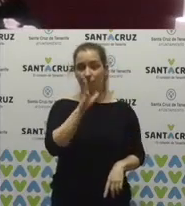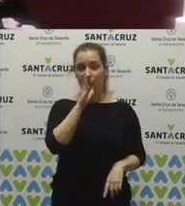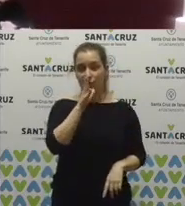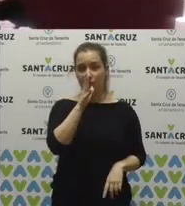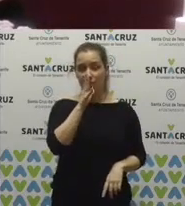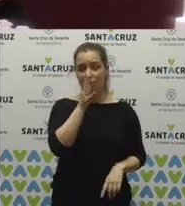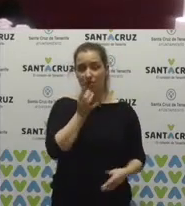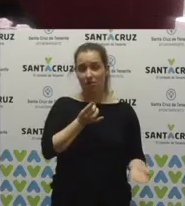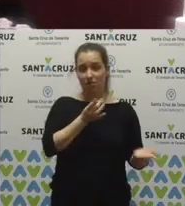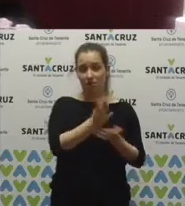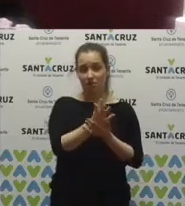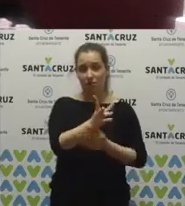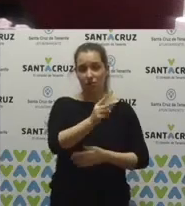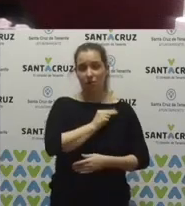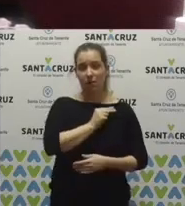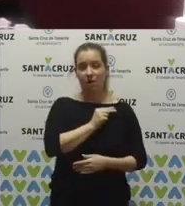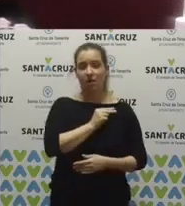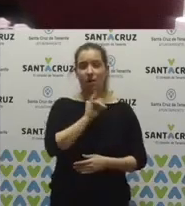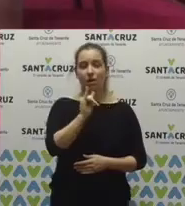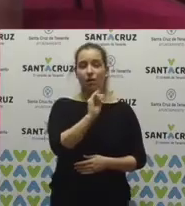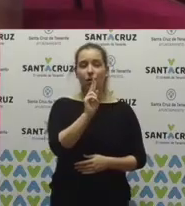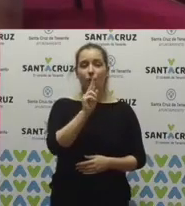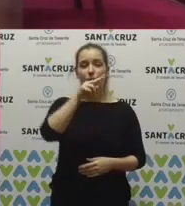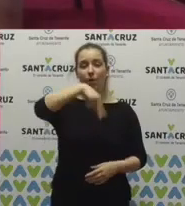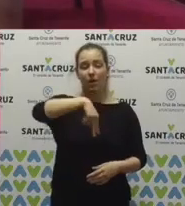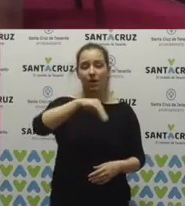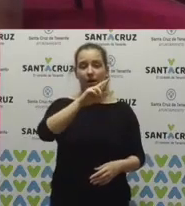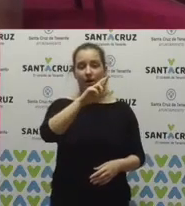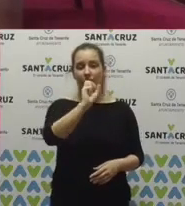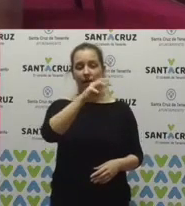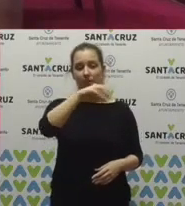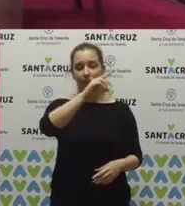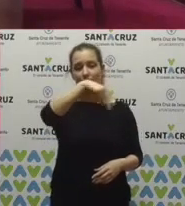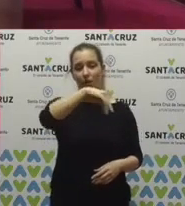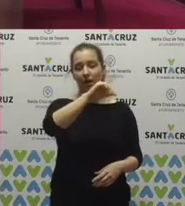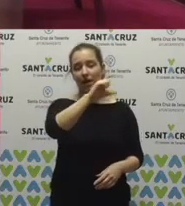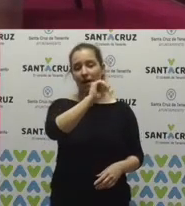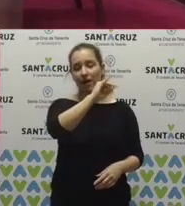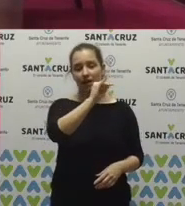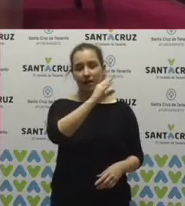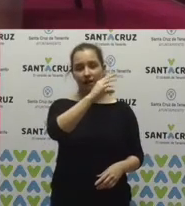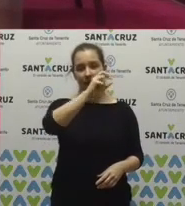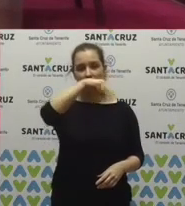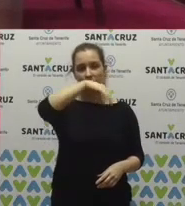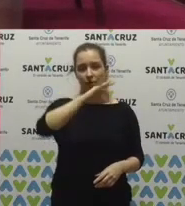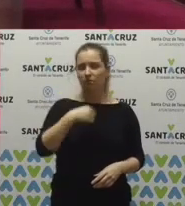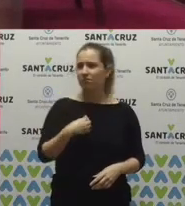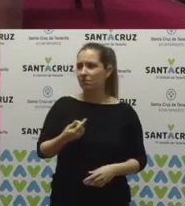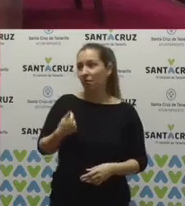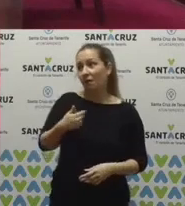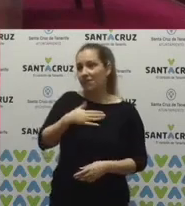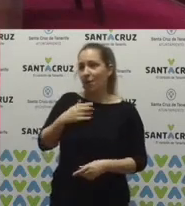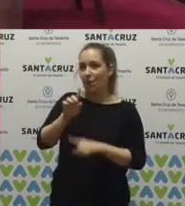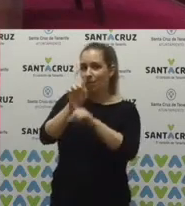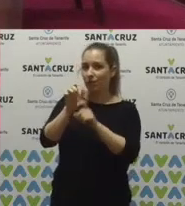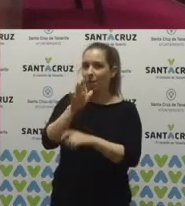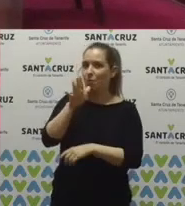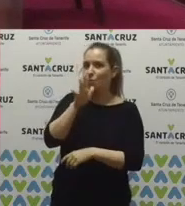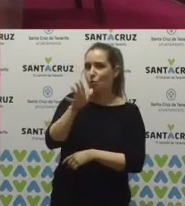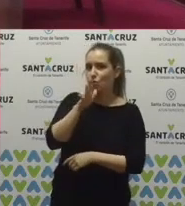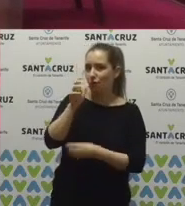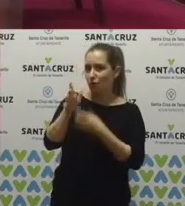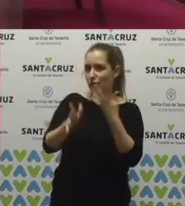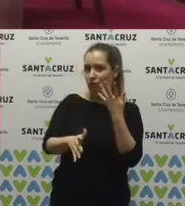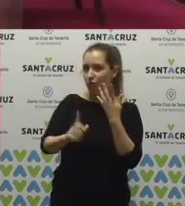del concejal juan ramón las canas bueno exactamente no preguntó los motivos sino cómo valora la